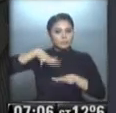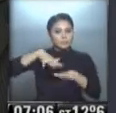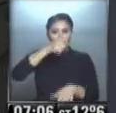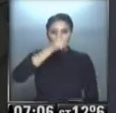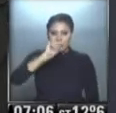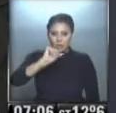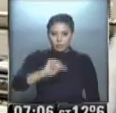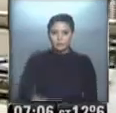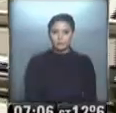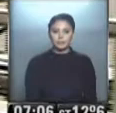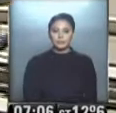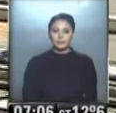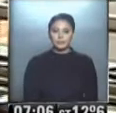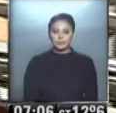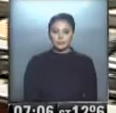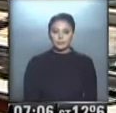domingo.